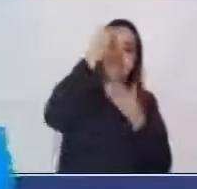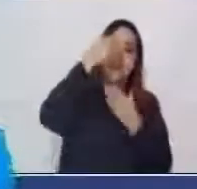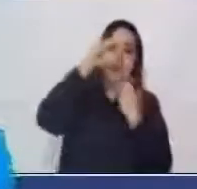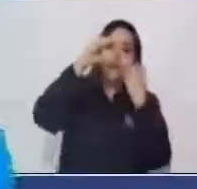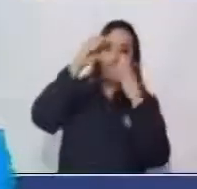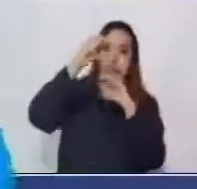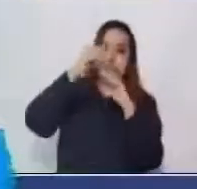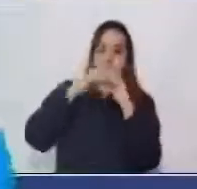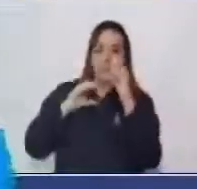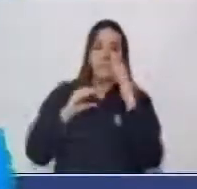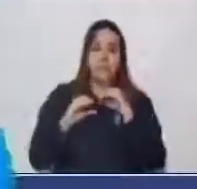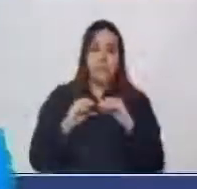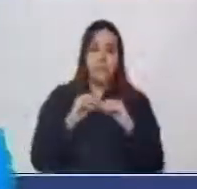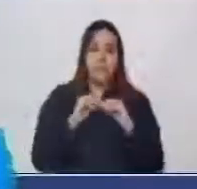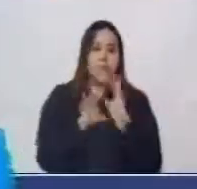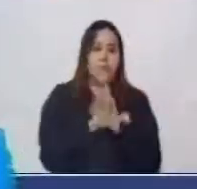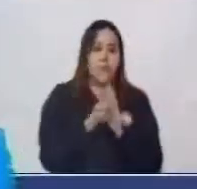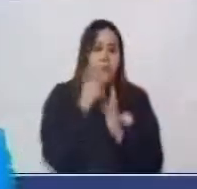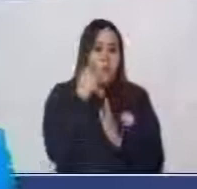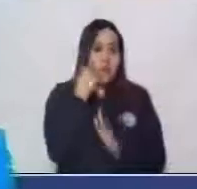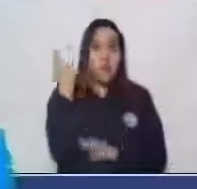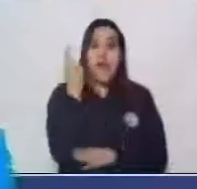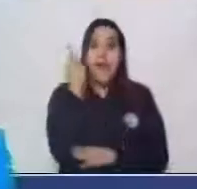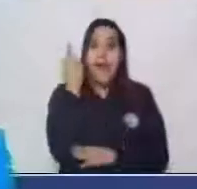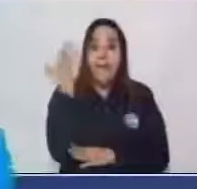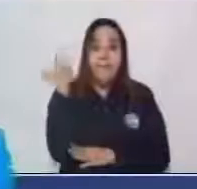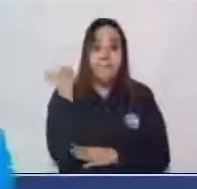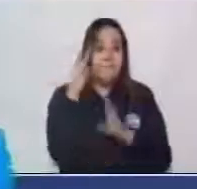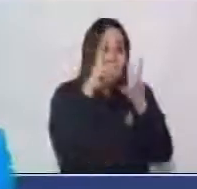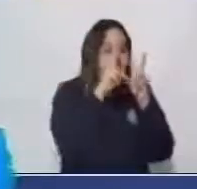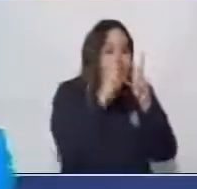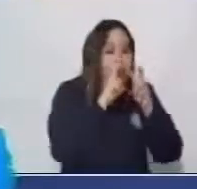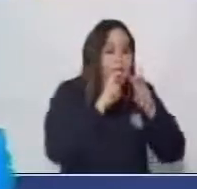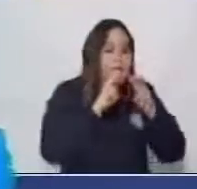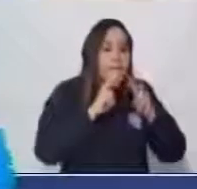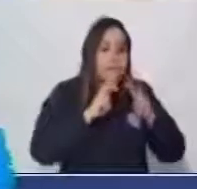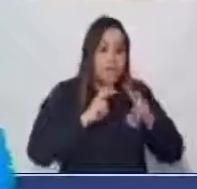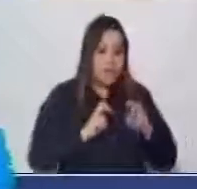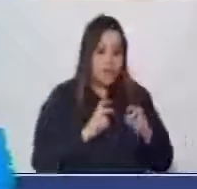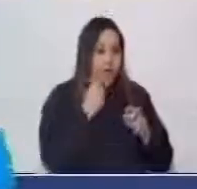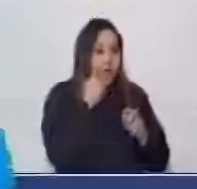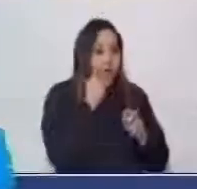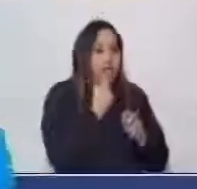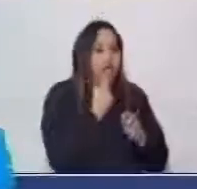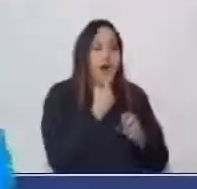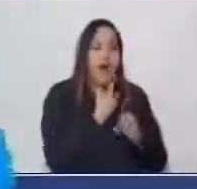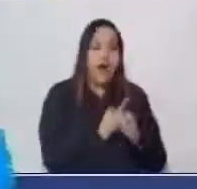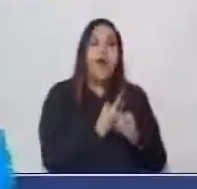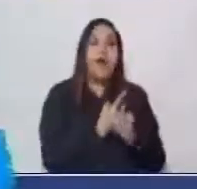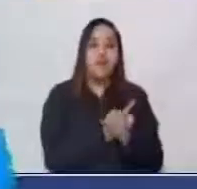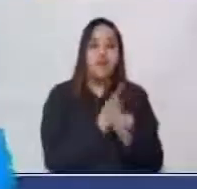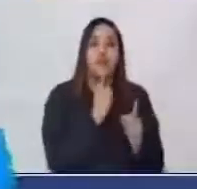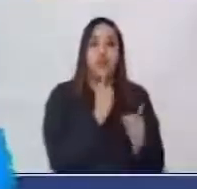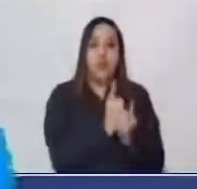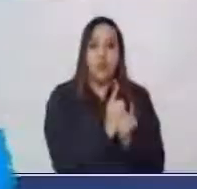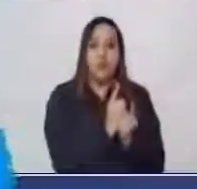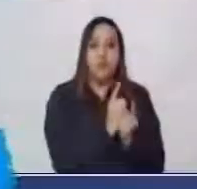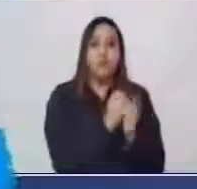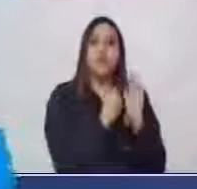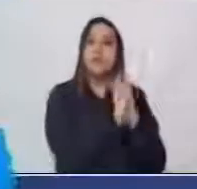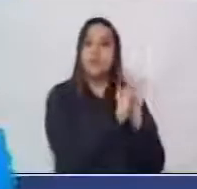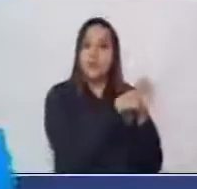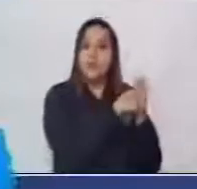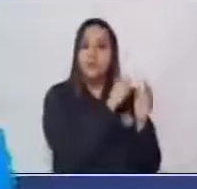una de ellas es revisar nuestro escrito para comprobar que estamos utilizando correctamente los signos de puntuación,